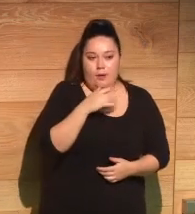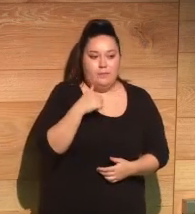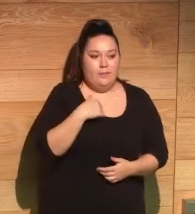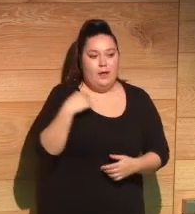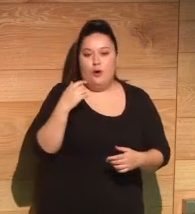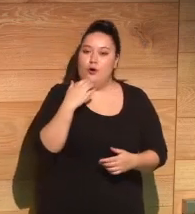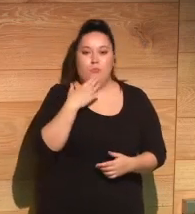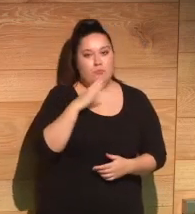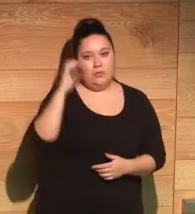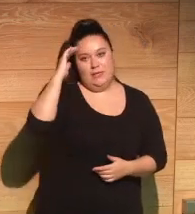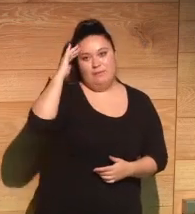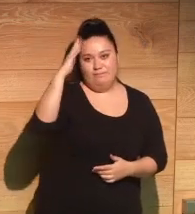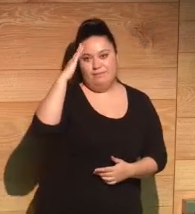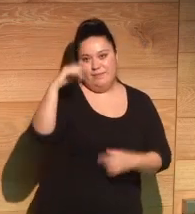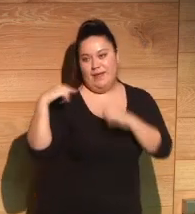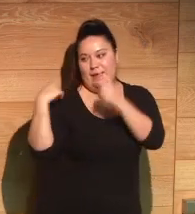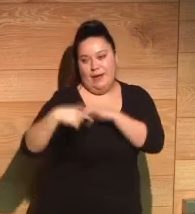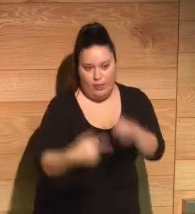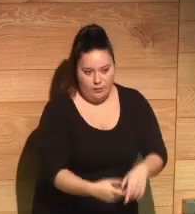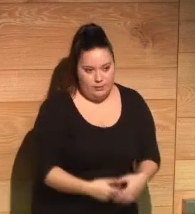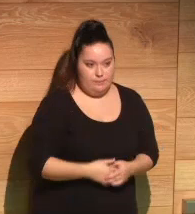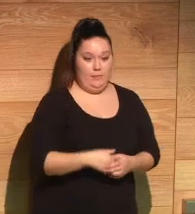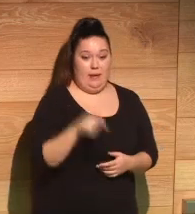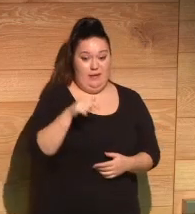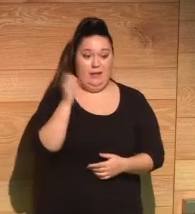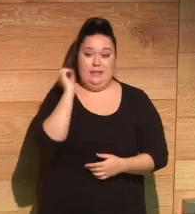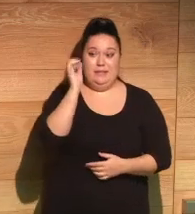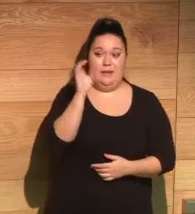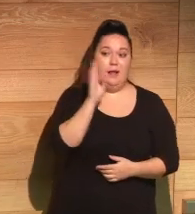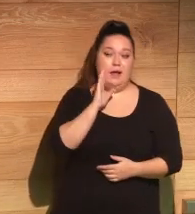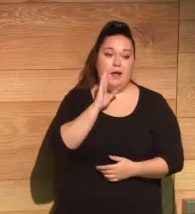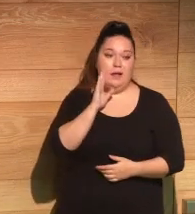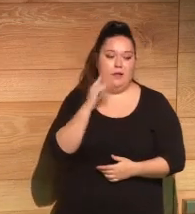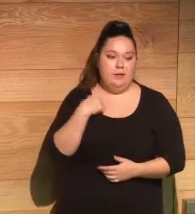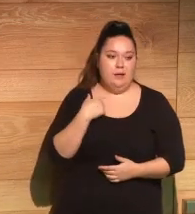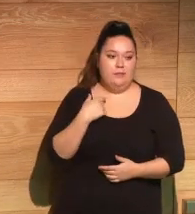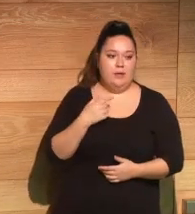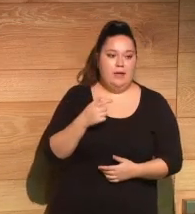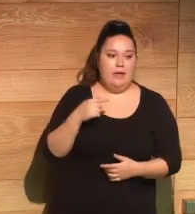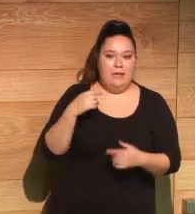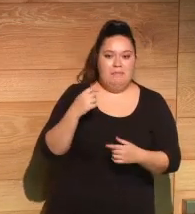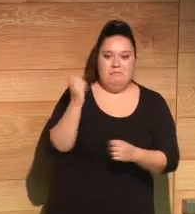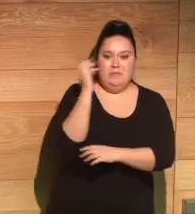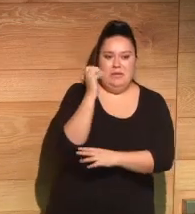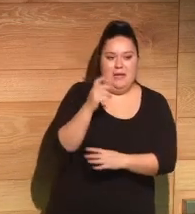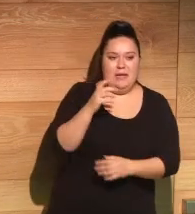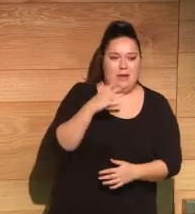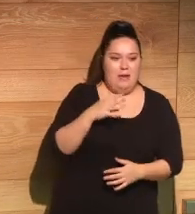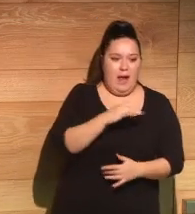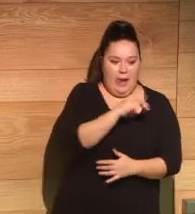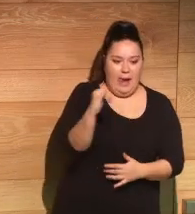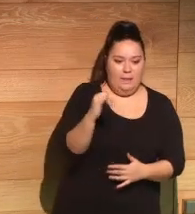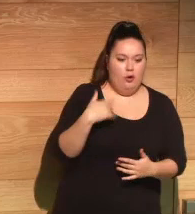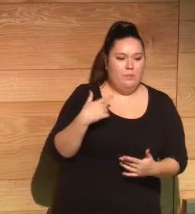generaciones. En alguna charla de estas que he dado he dicho que las generaciones no existen. Sí que existen, pero no tienen tanta